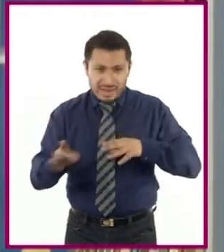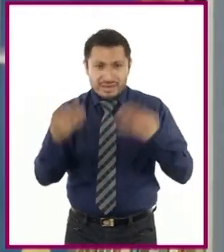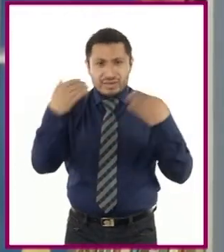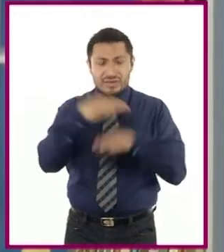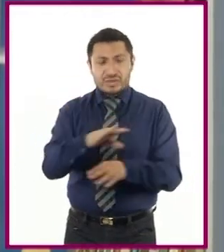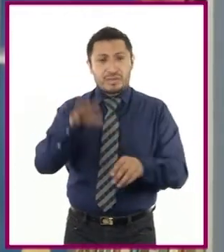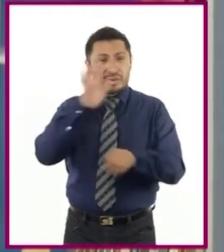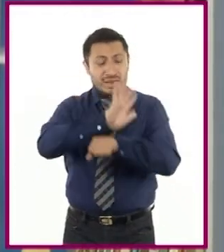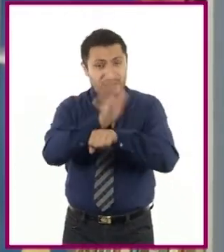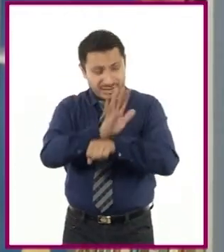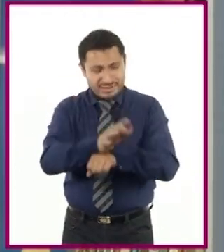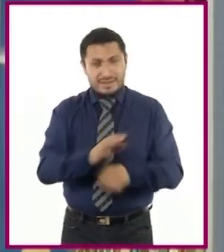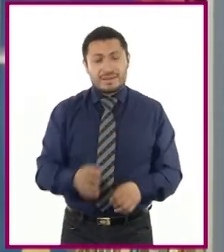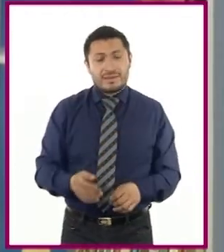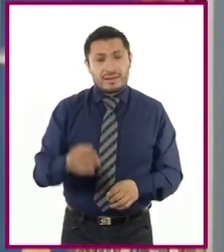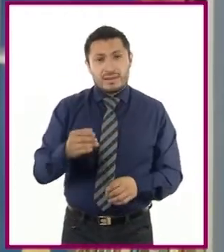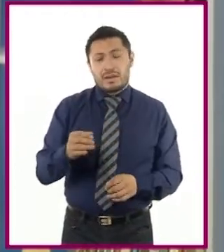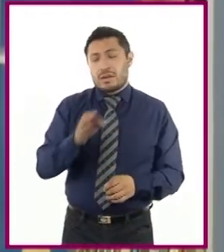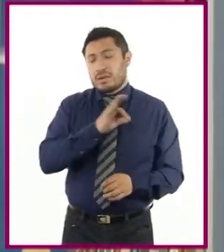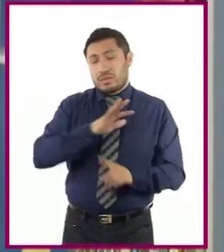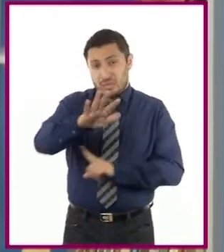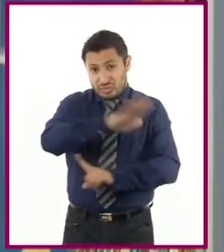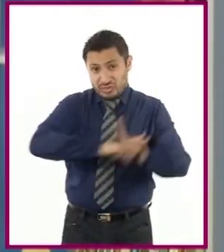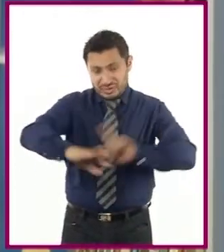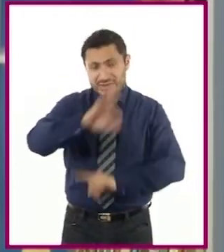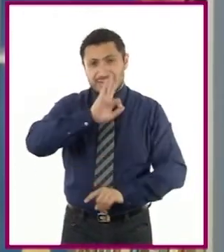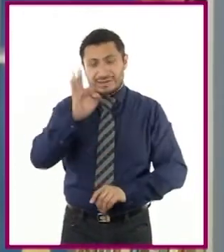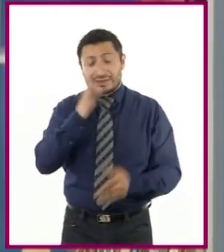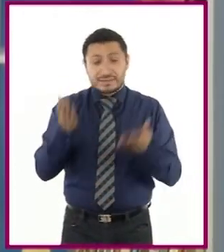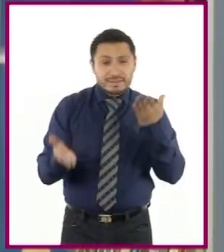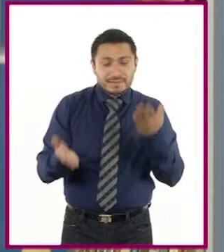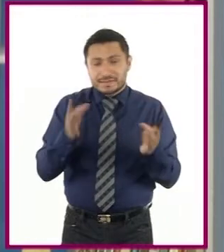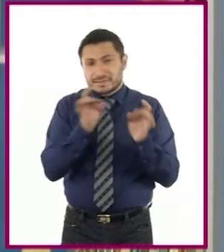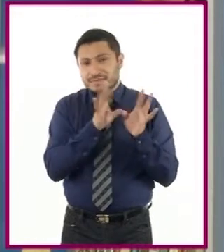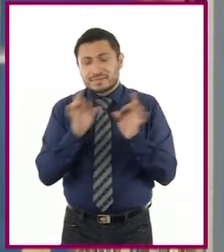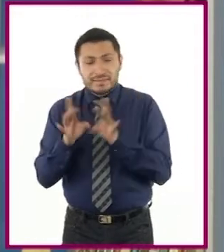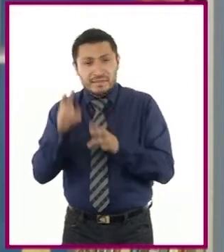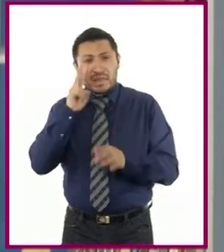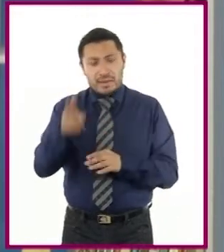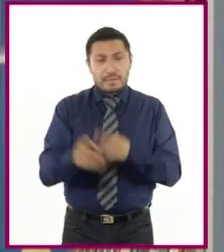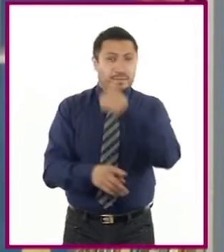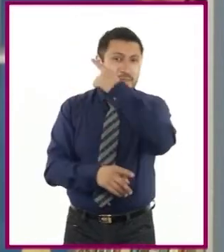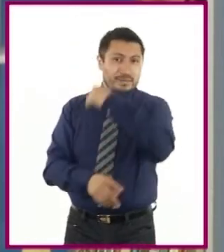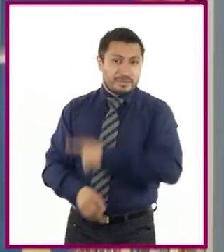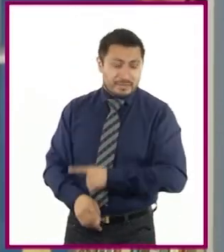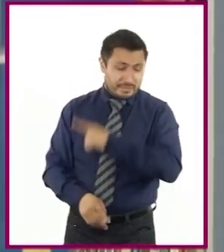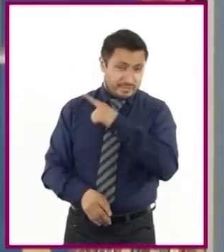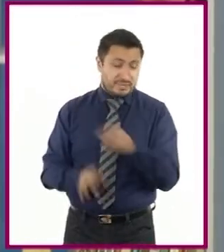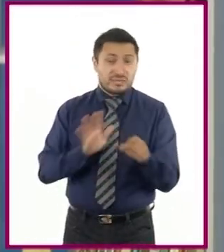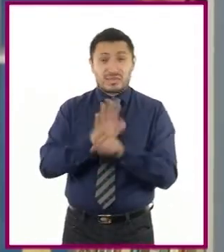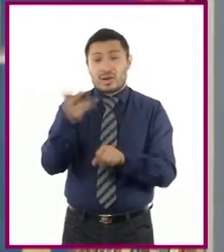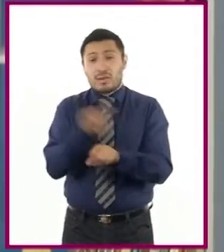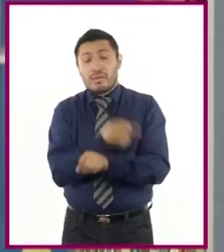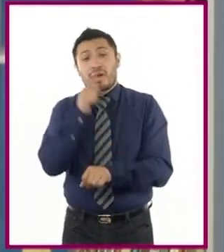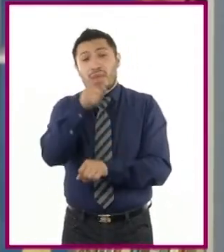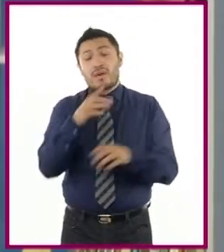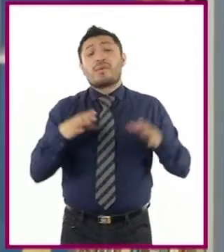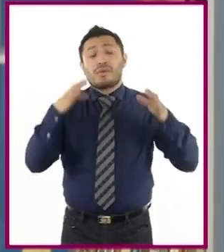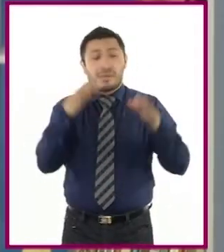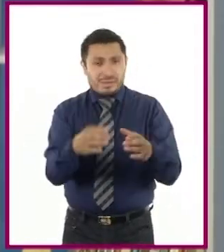del cine. Tal vez podrían comparar algunas situaciones de las que se ve en la pantalla con lo que ocurre en su